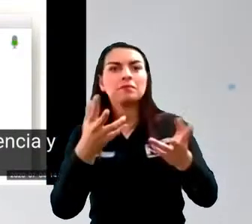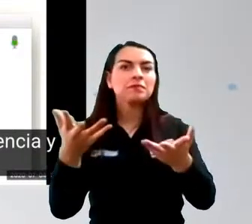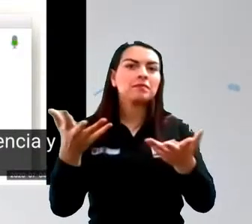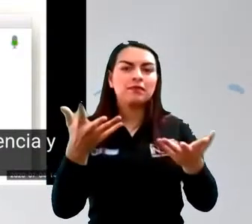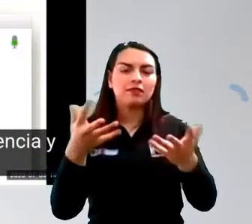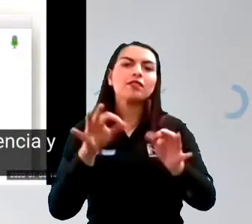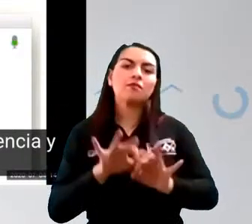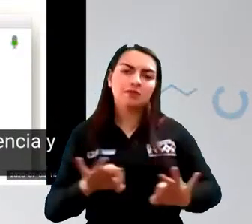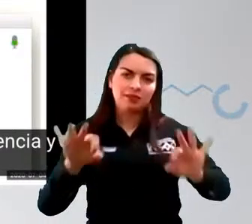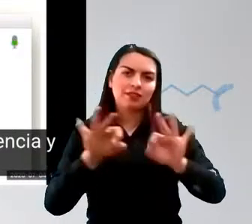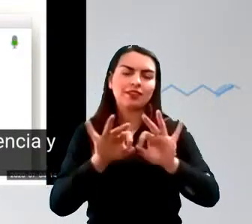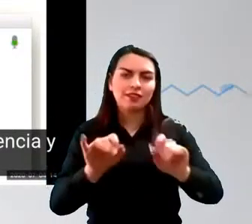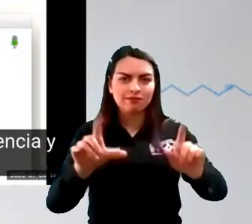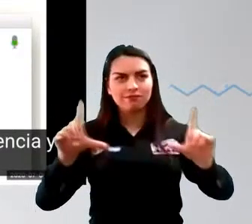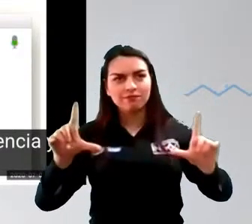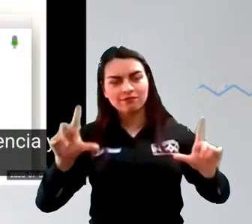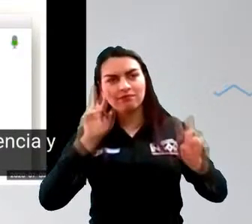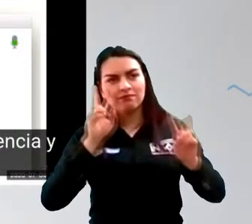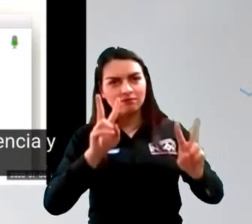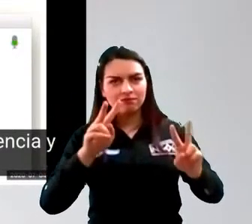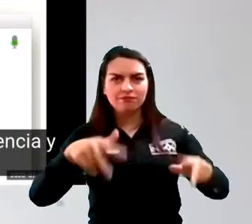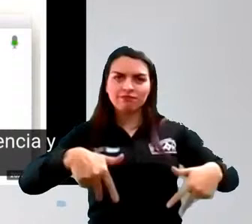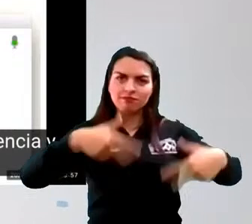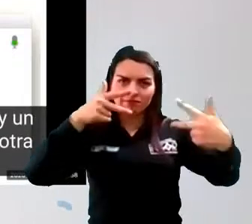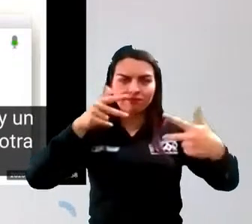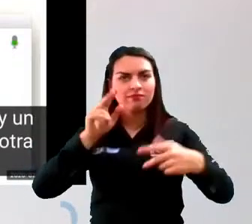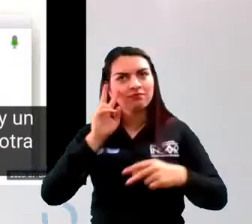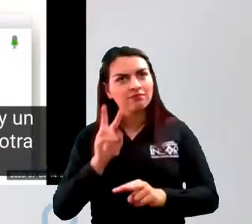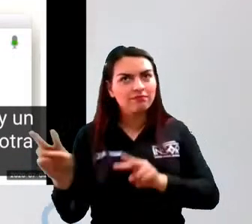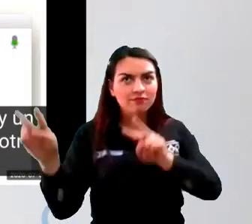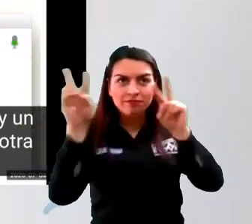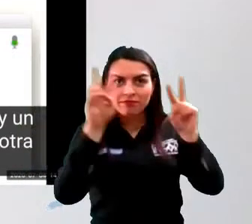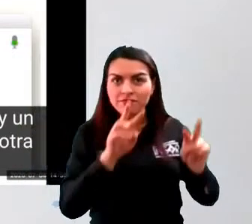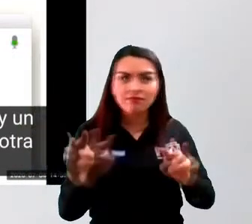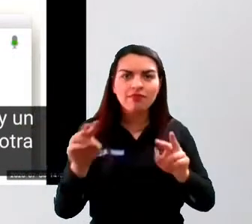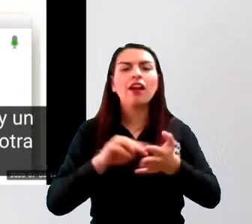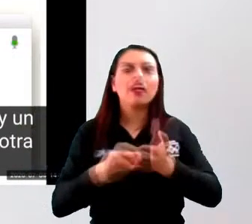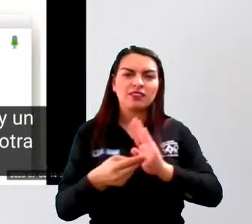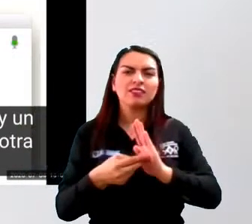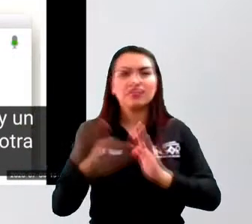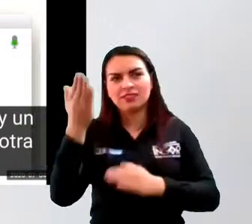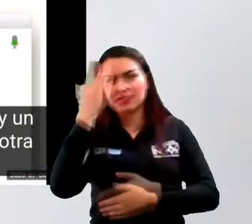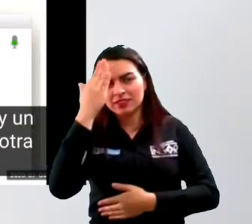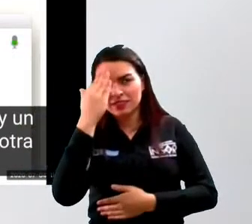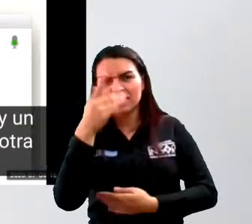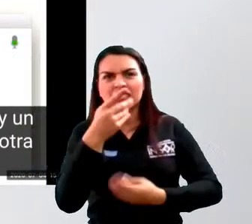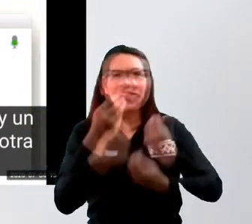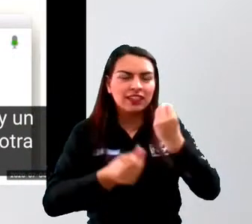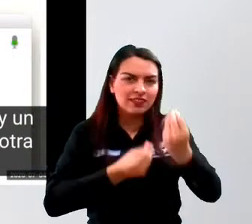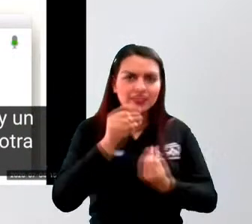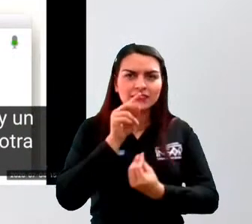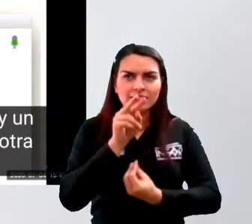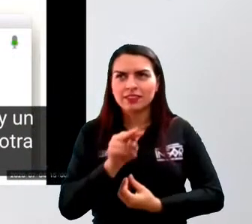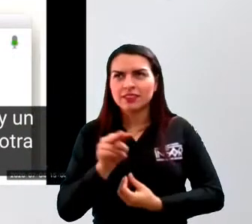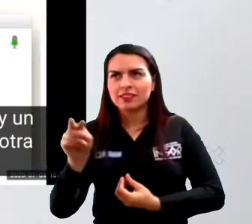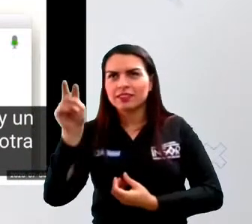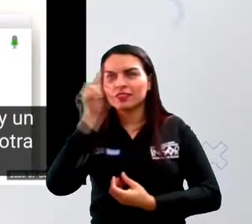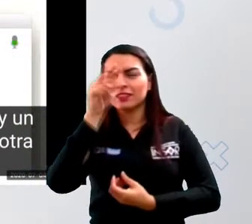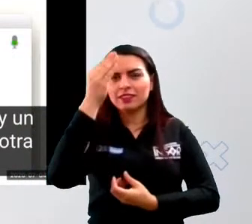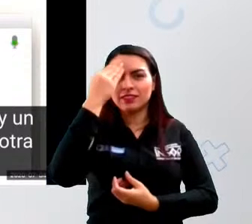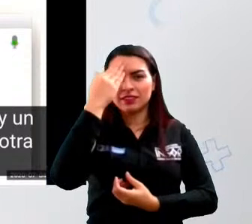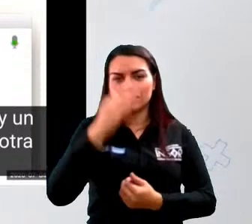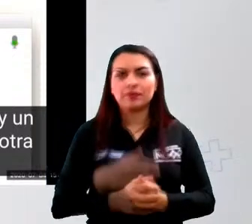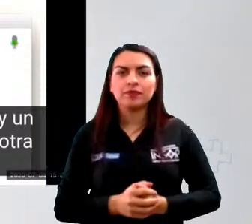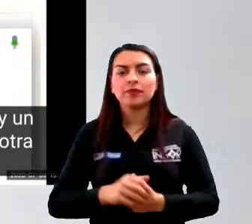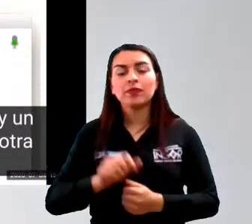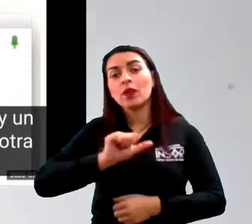rostros en las videoconferencias, tendrán una mayor presencia y los conocerá más fácil. En algunas herramientas como en